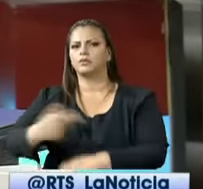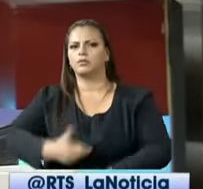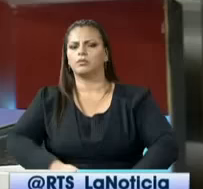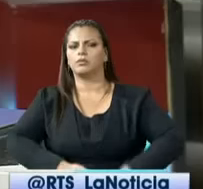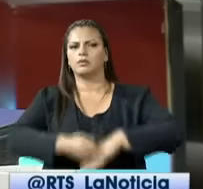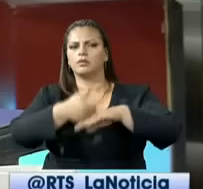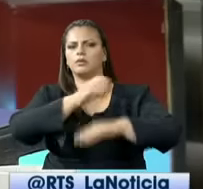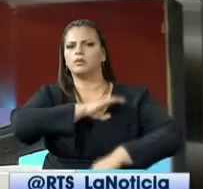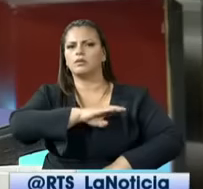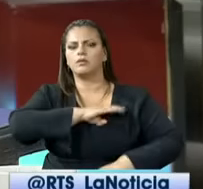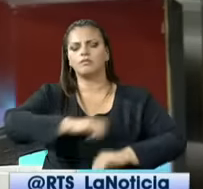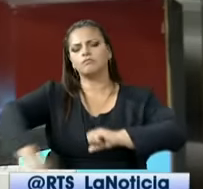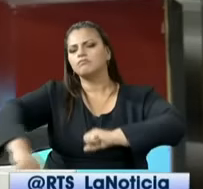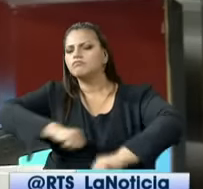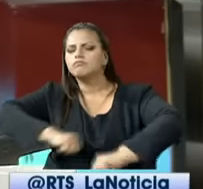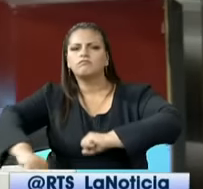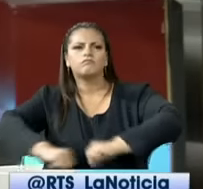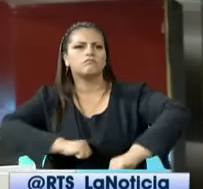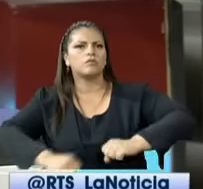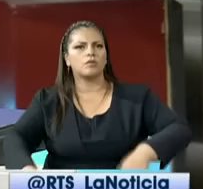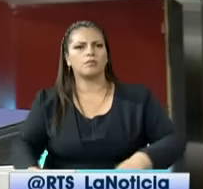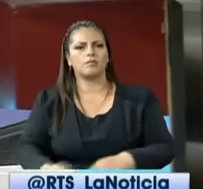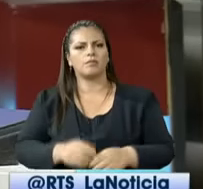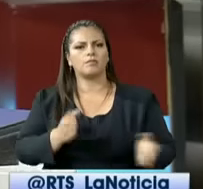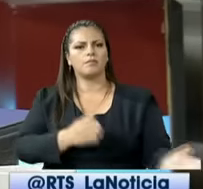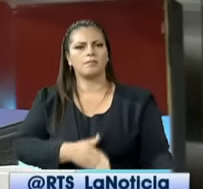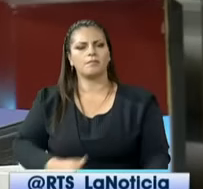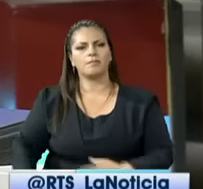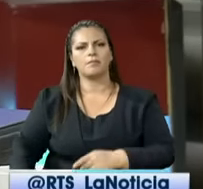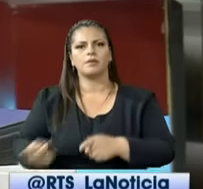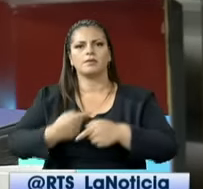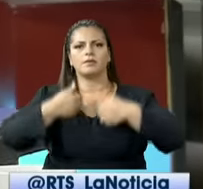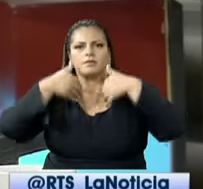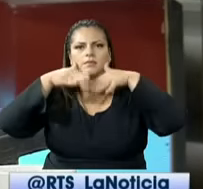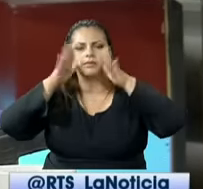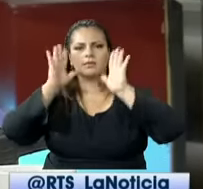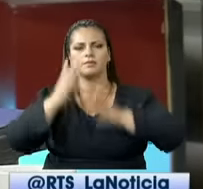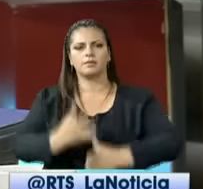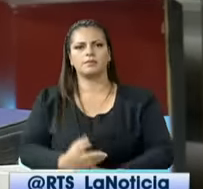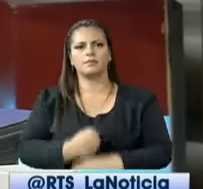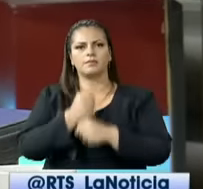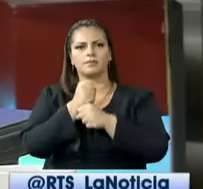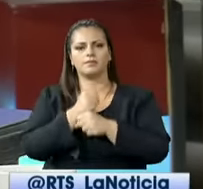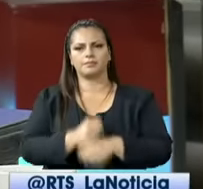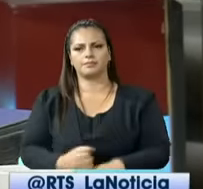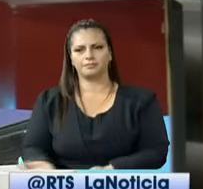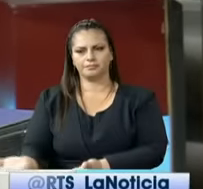en el plan Diciembre Seguro, en ese punto. Jorge, muy buenos días, te escuchamos.